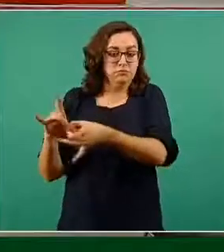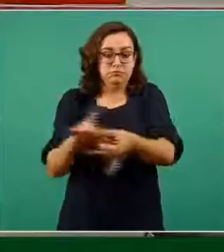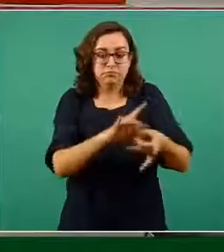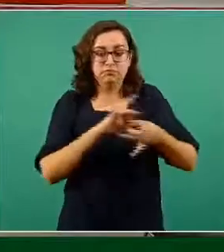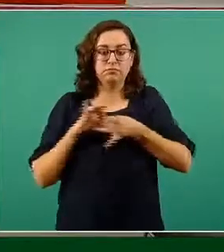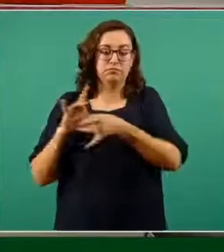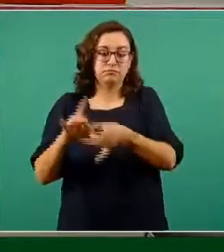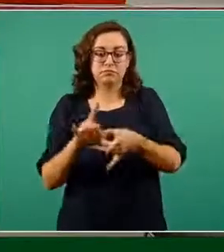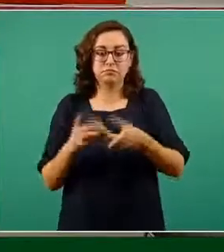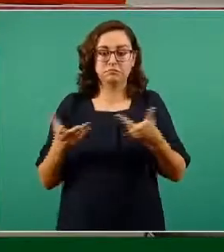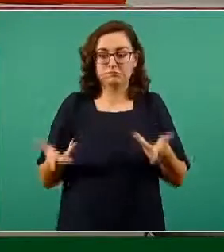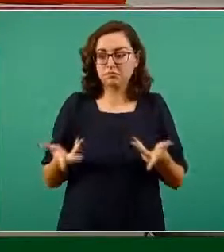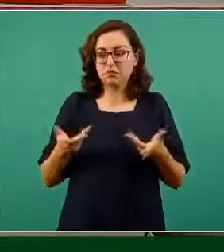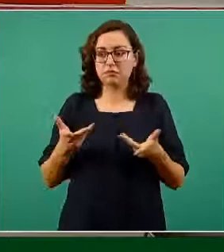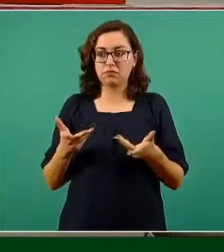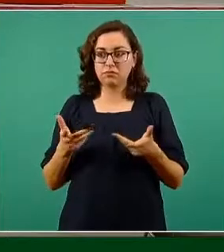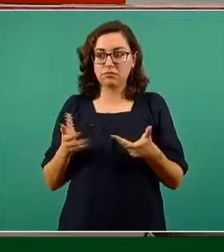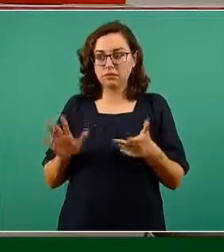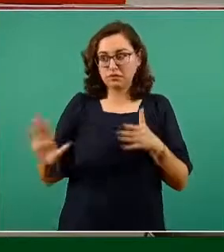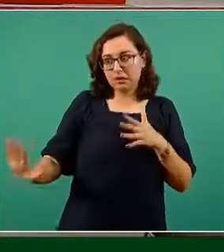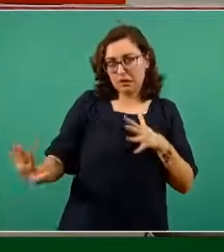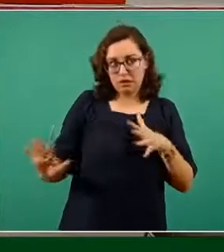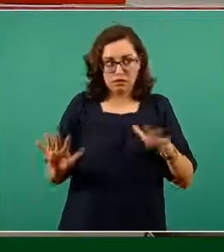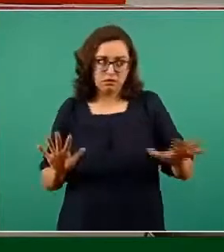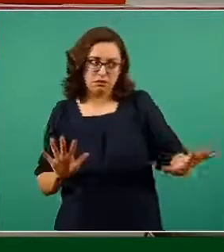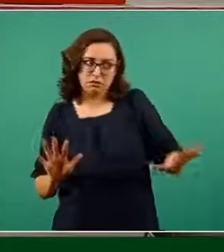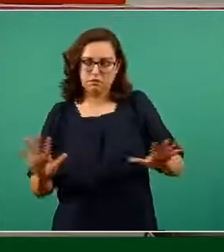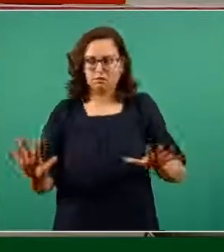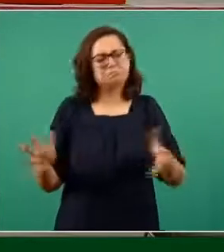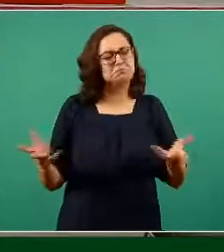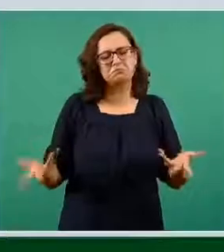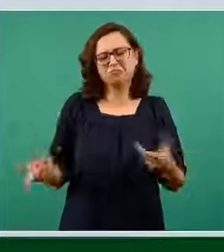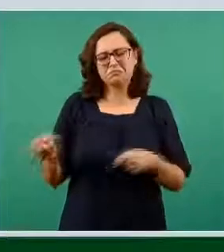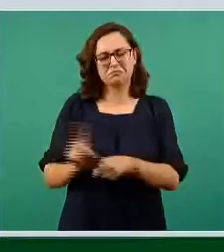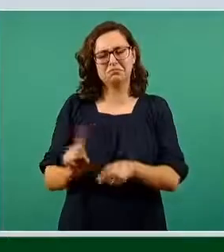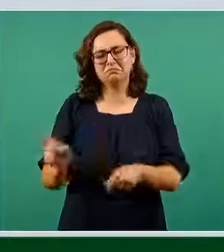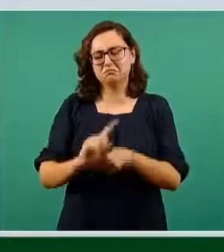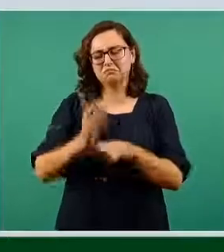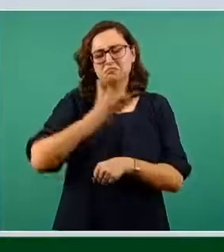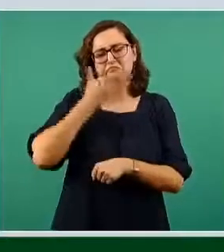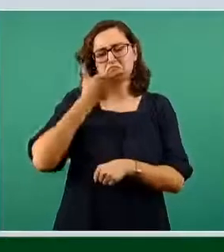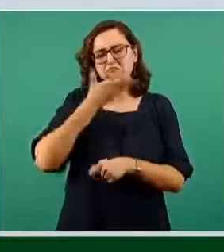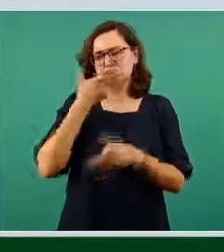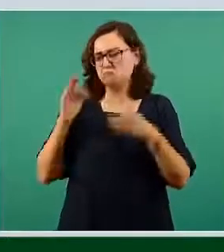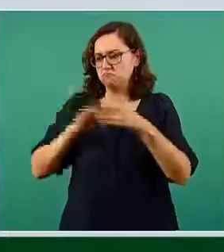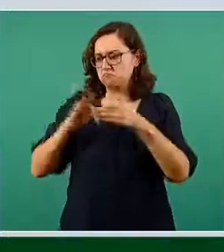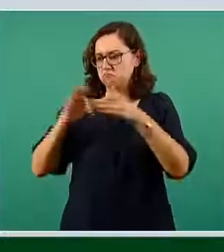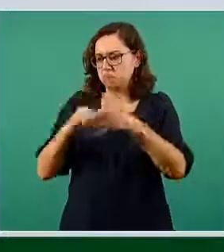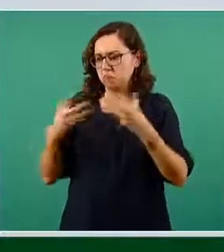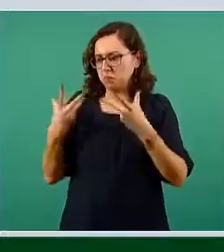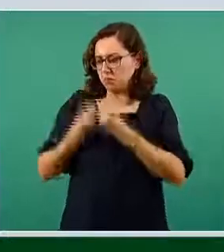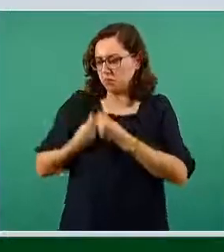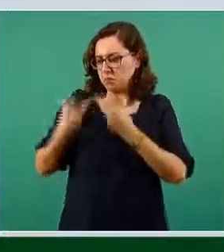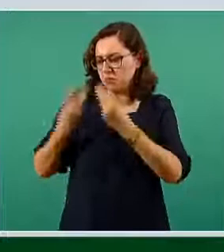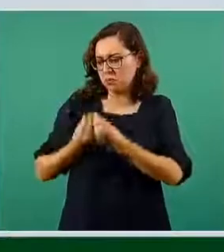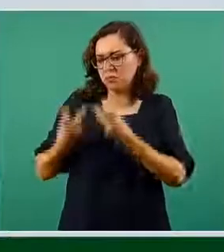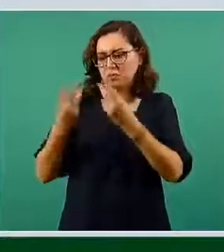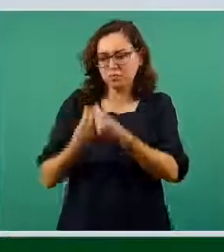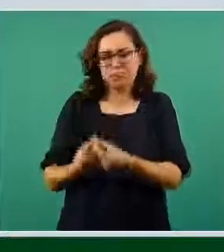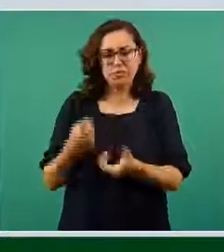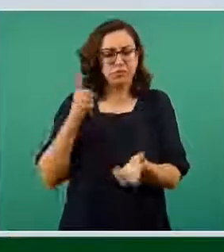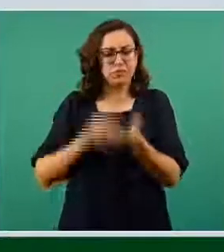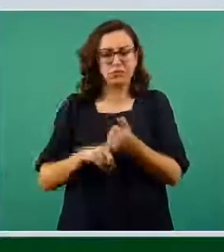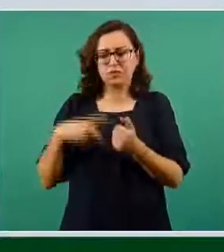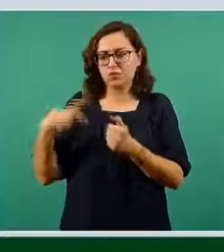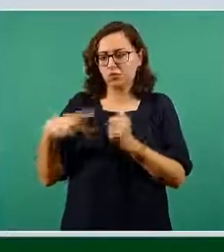nuclear, y la interacción, digamos, entre ellas, pues es diaria y es constante. Entonces, realmente, obviamente al